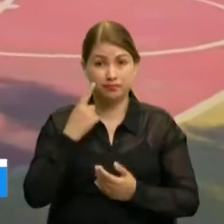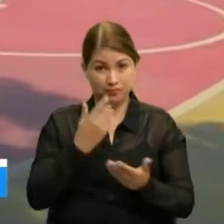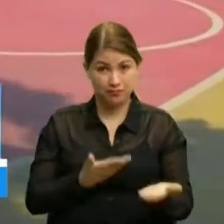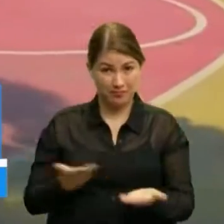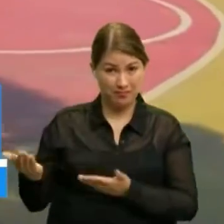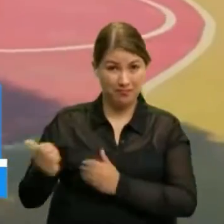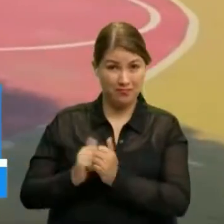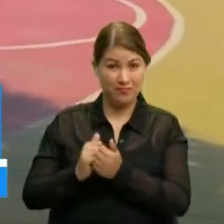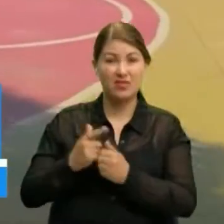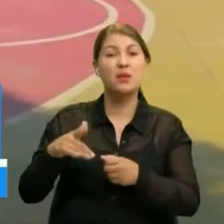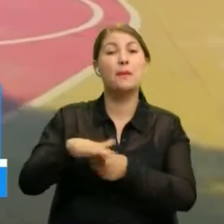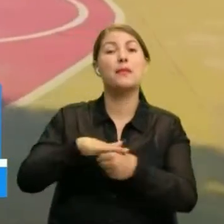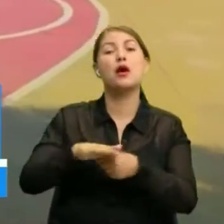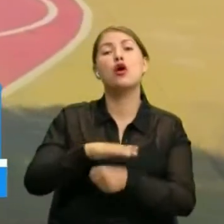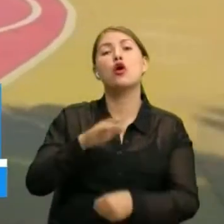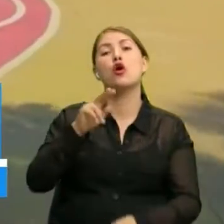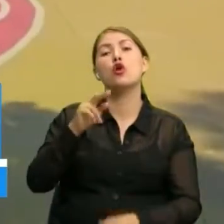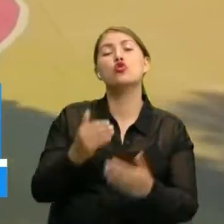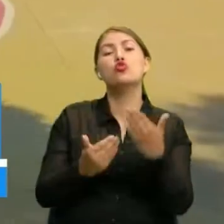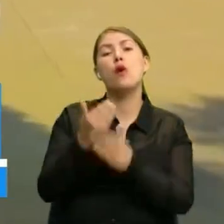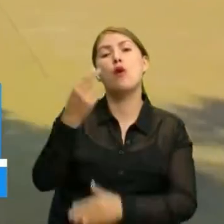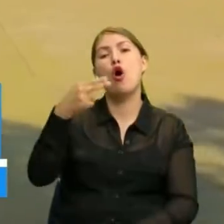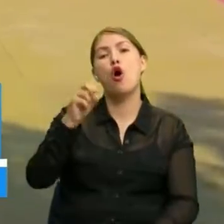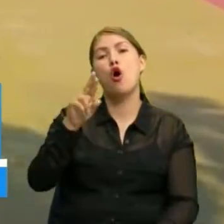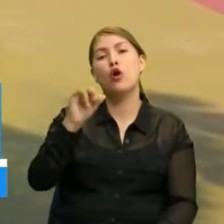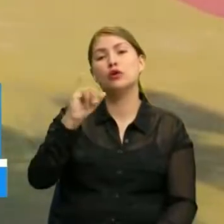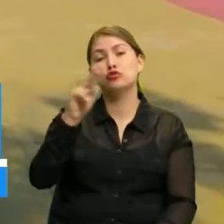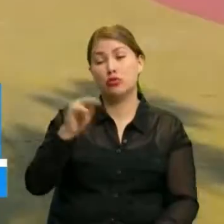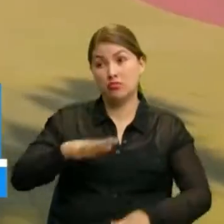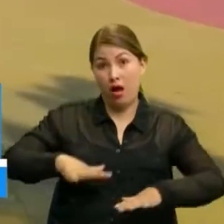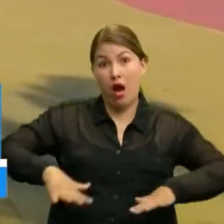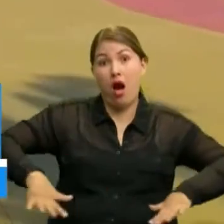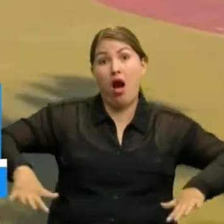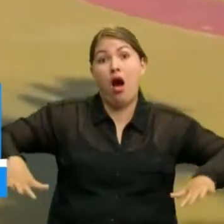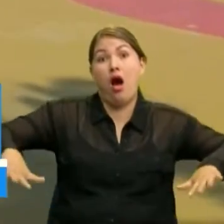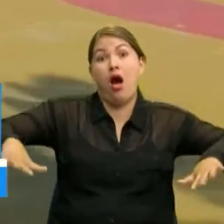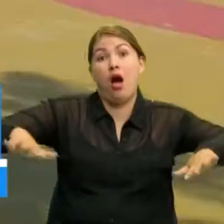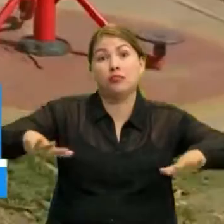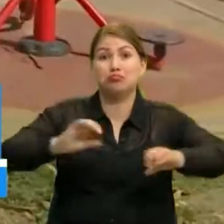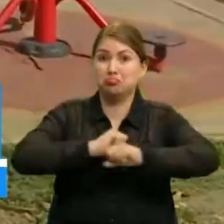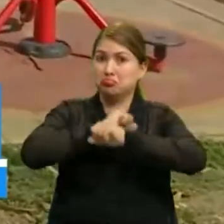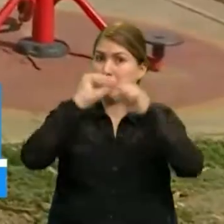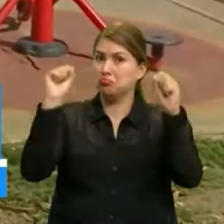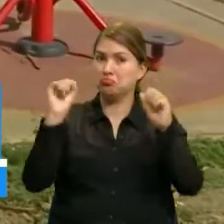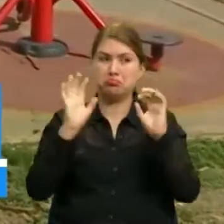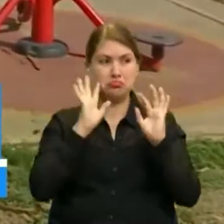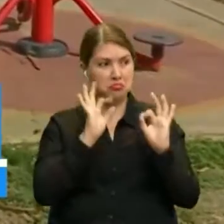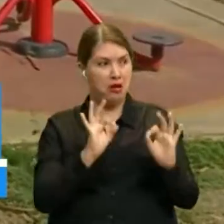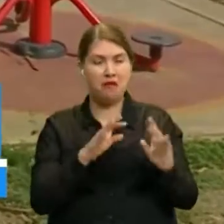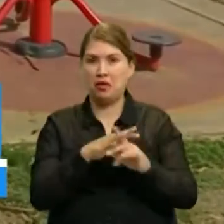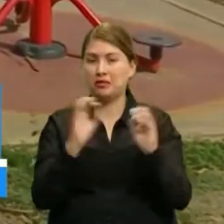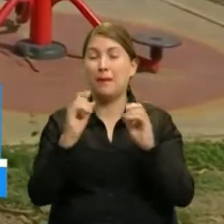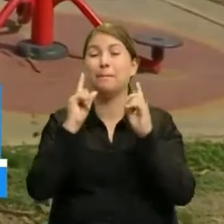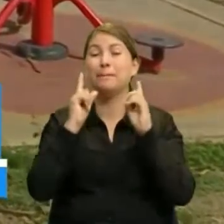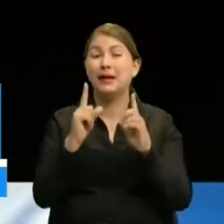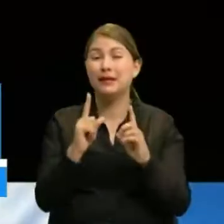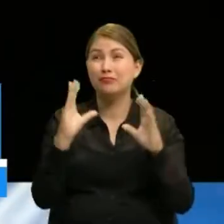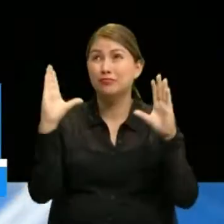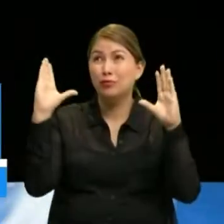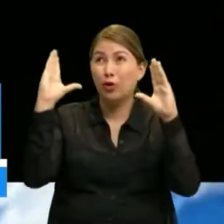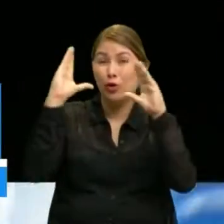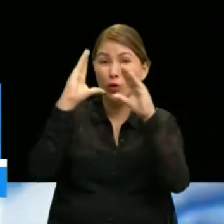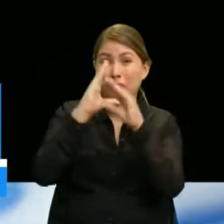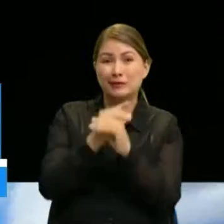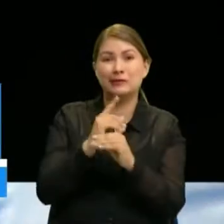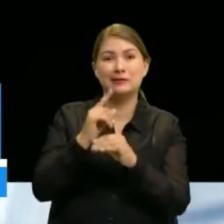pero deportivo en el barrio nuevo horizonte en cúcuta comprende más de una hectárea de terreno en el sector durante el día no evidencia alguna afectación sin embargo al caer la noche